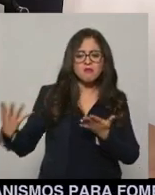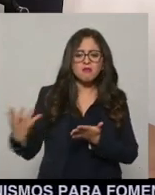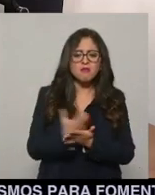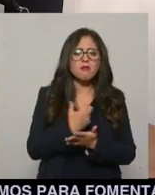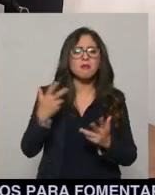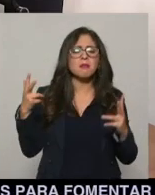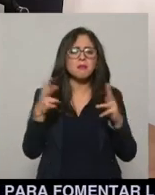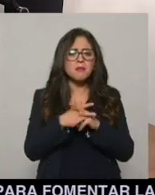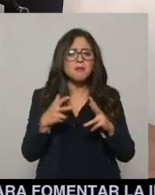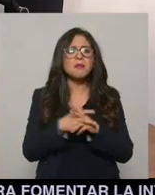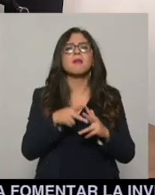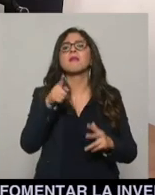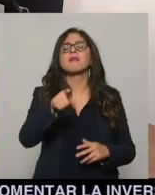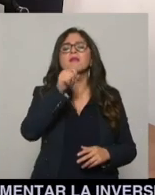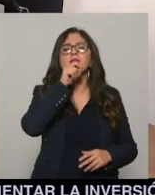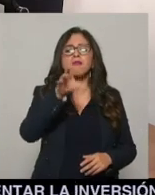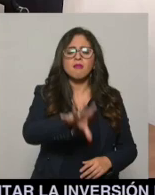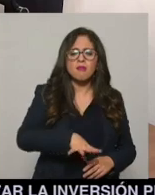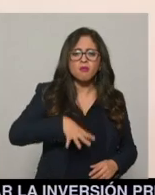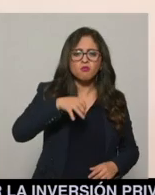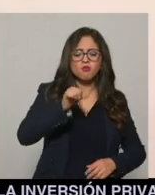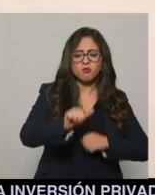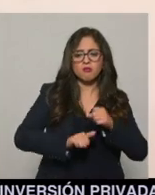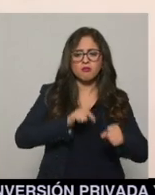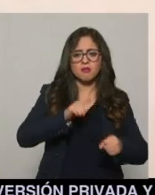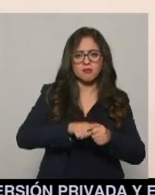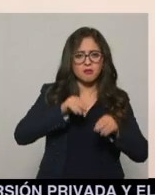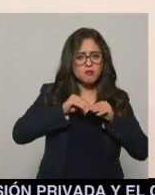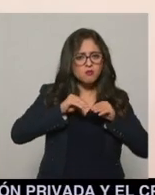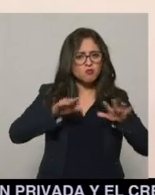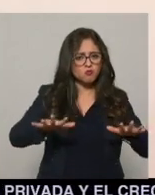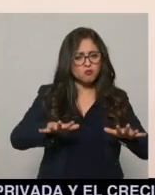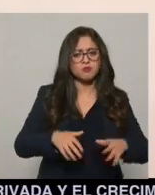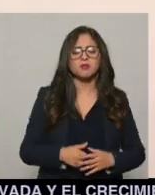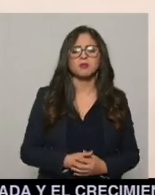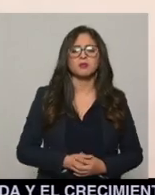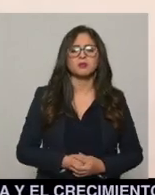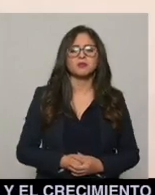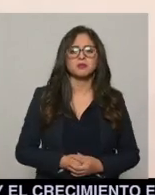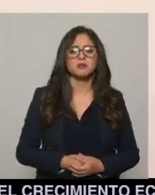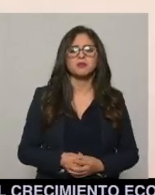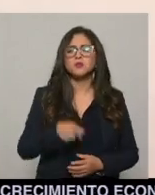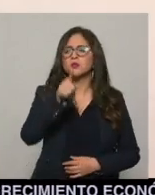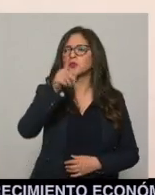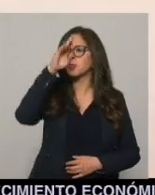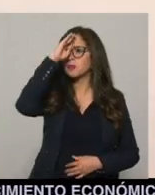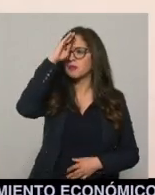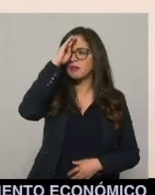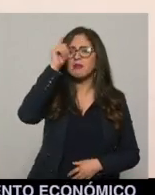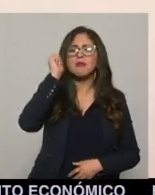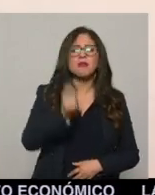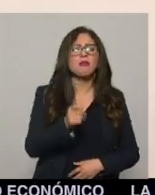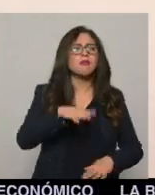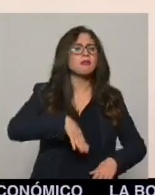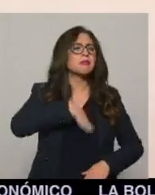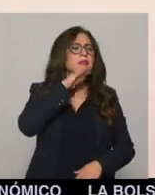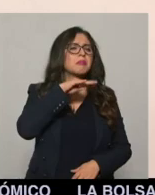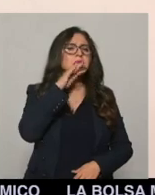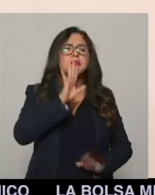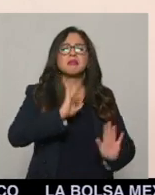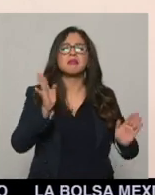en estos espectáculos. Mira, definitivamente, y no podemos tapar la luz del sol con un dedo, ¿sí? Sabemos